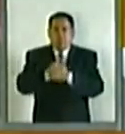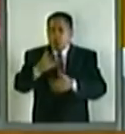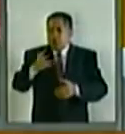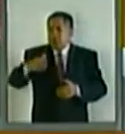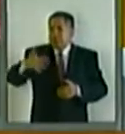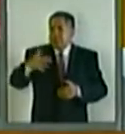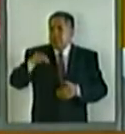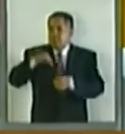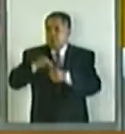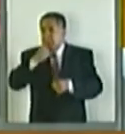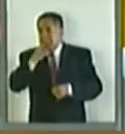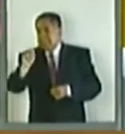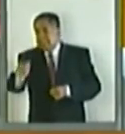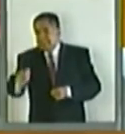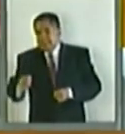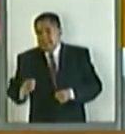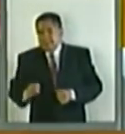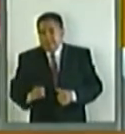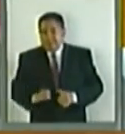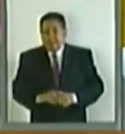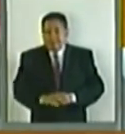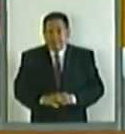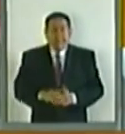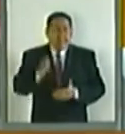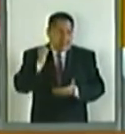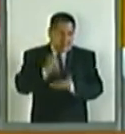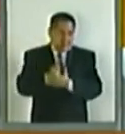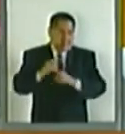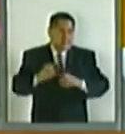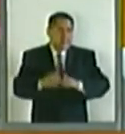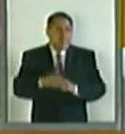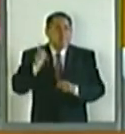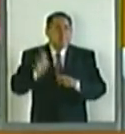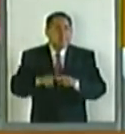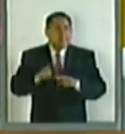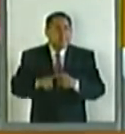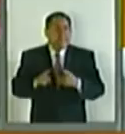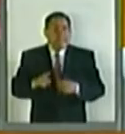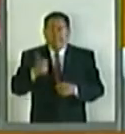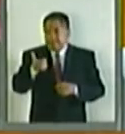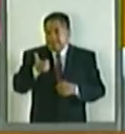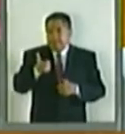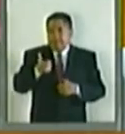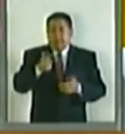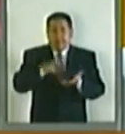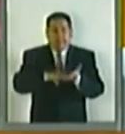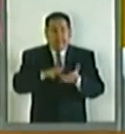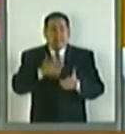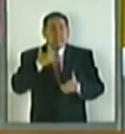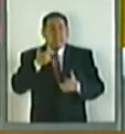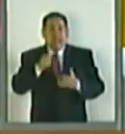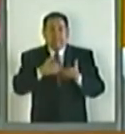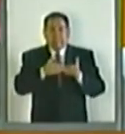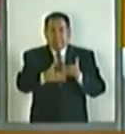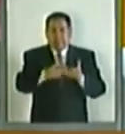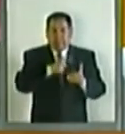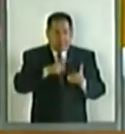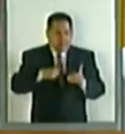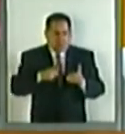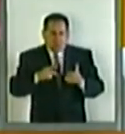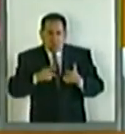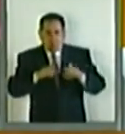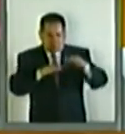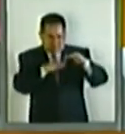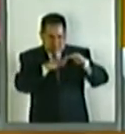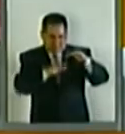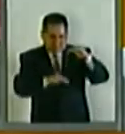a favor, precisamente. Aprobamos que el precio de la gasolina tenía que tener una fluctuación